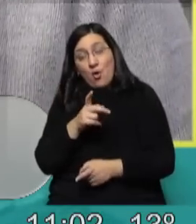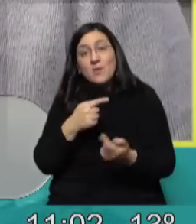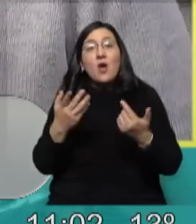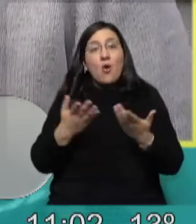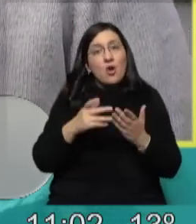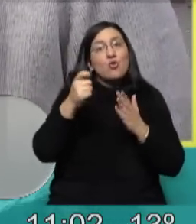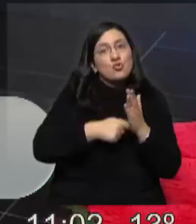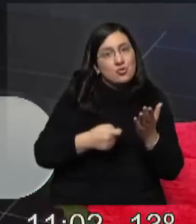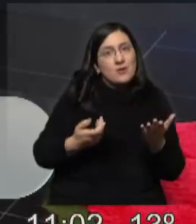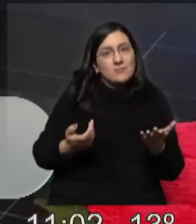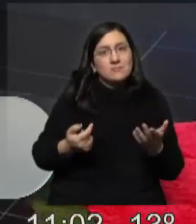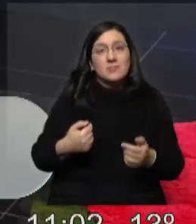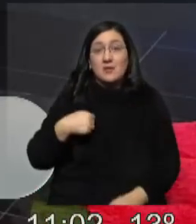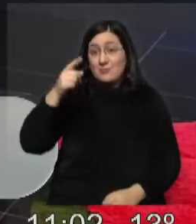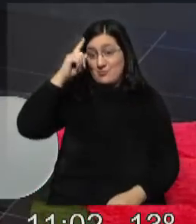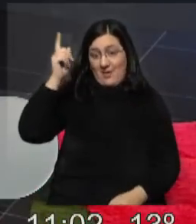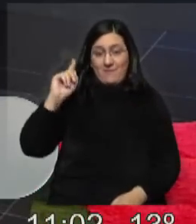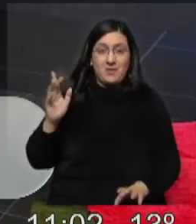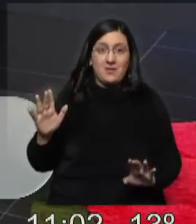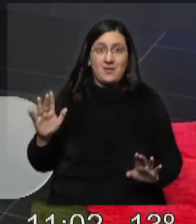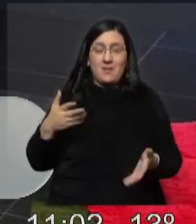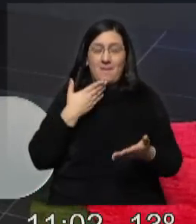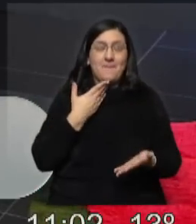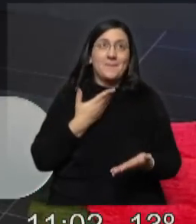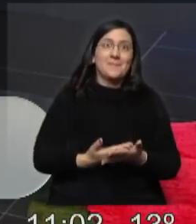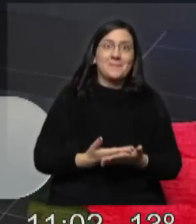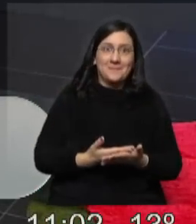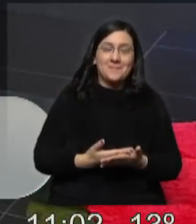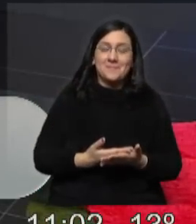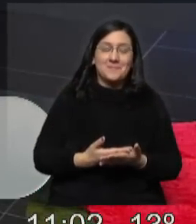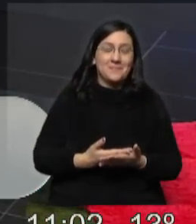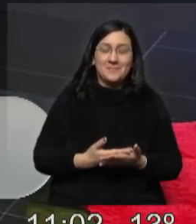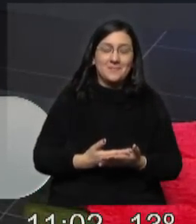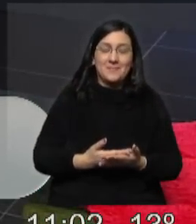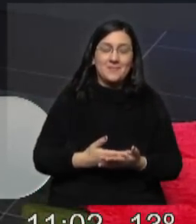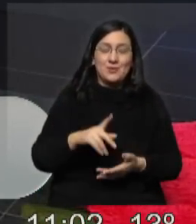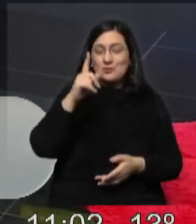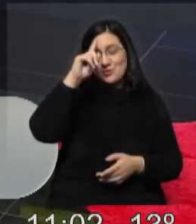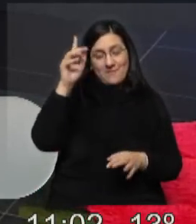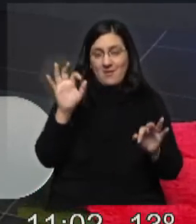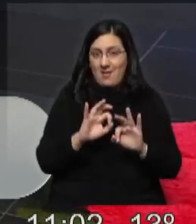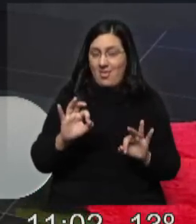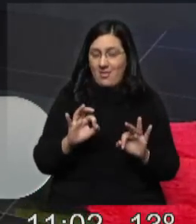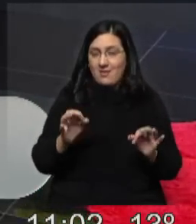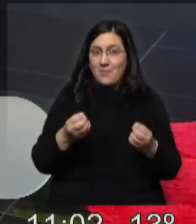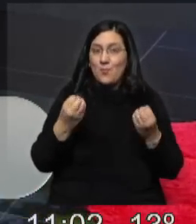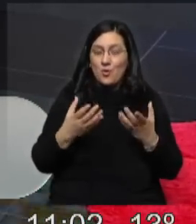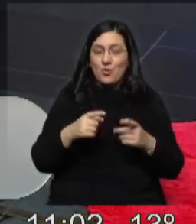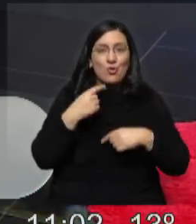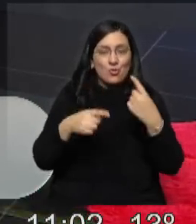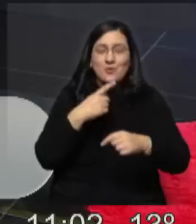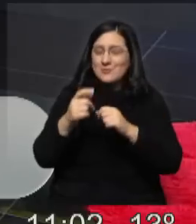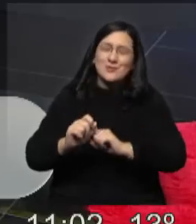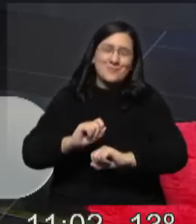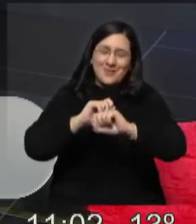No sabía. Quedé de flash. No sabía, no tenía idea. Pero bueno, me sigo sorprendiendo de las